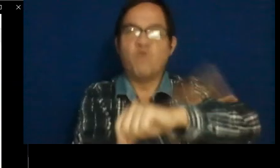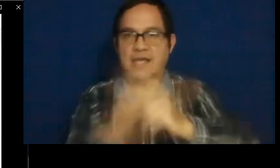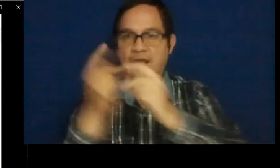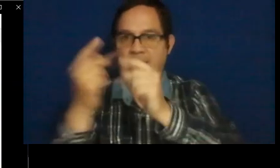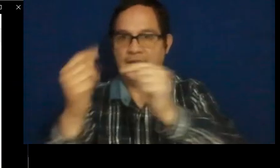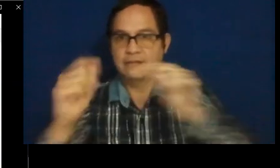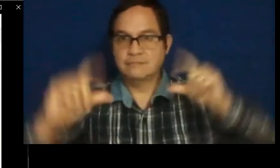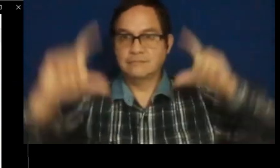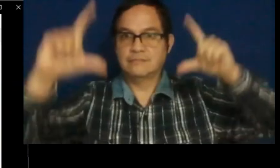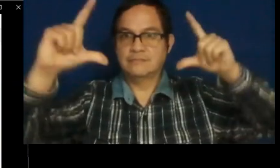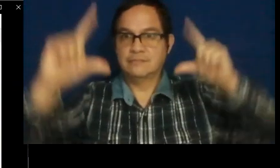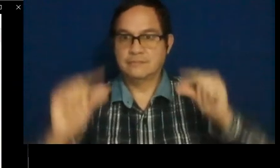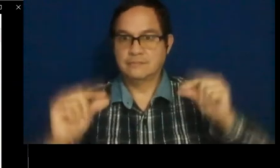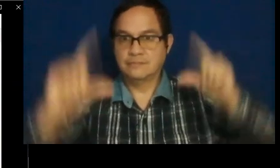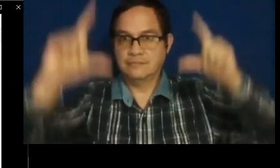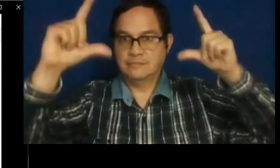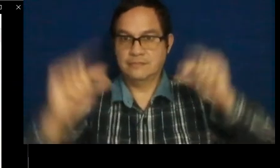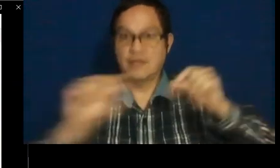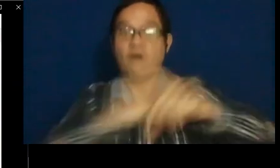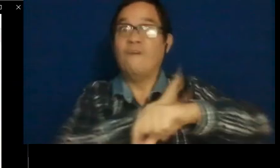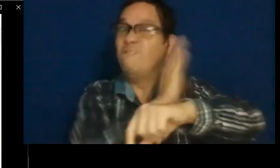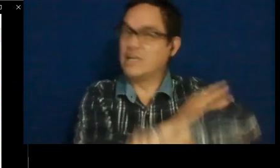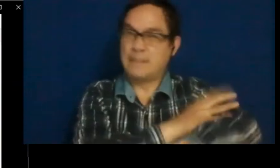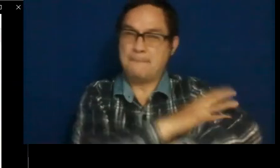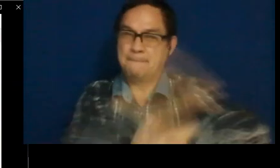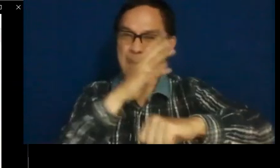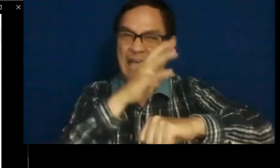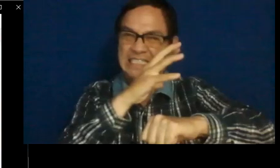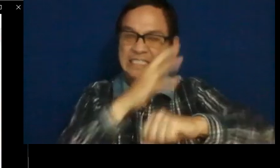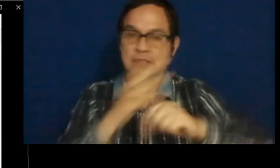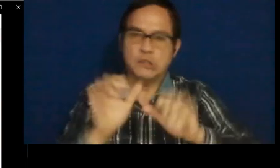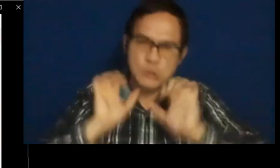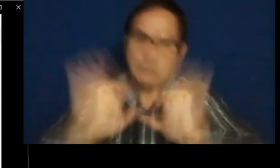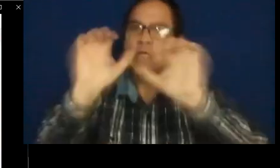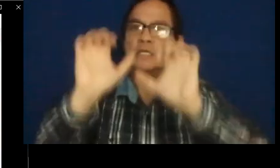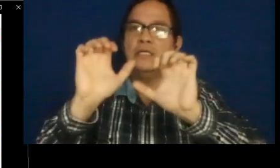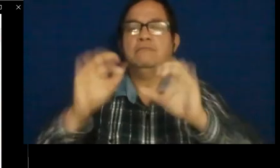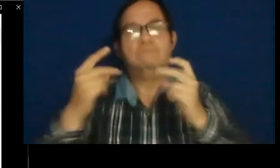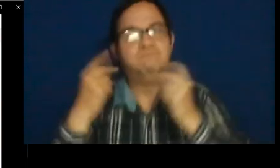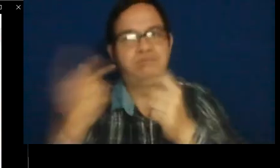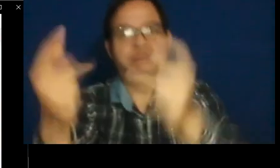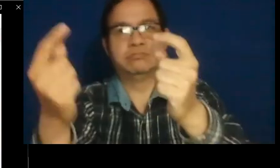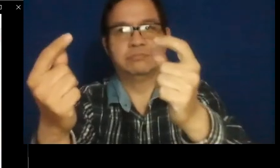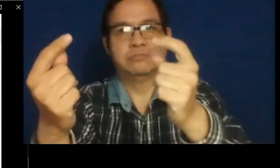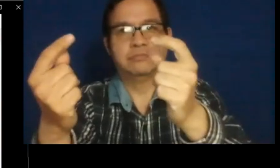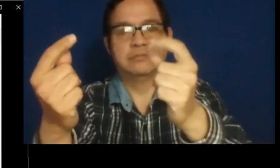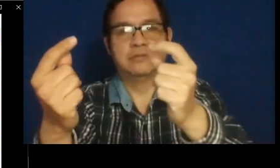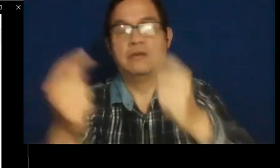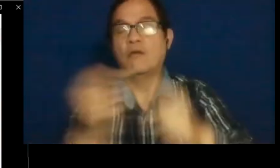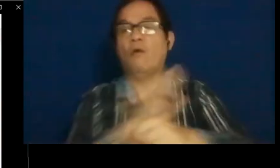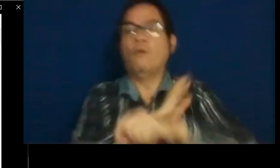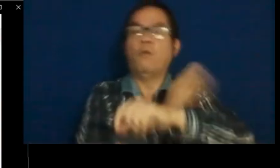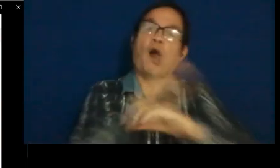Ahora, nosotros podemos identificar que la fuerza, siendo un vector, se puede